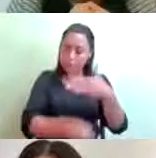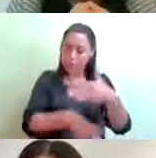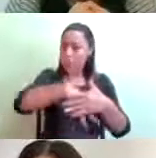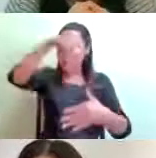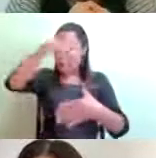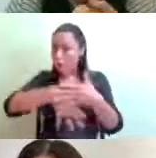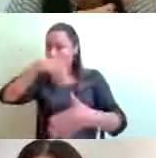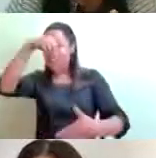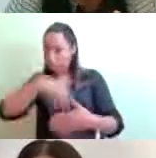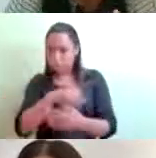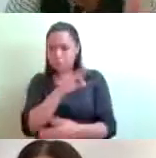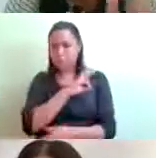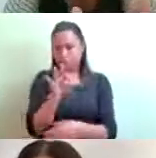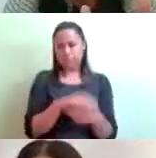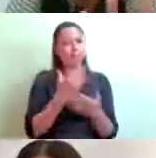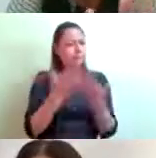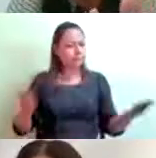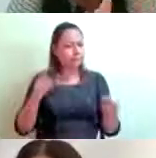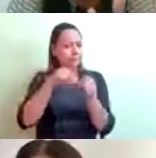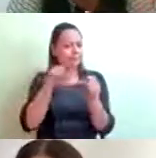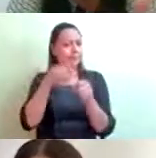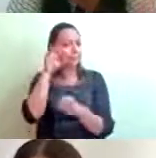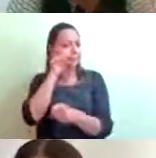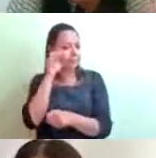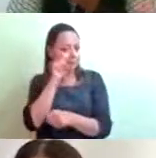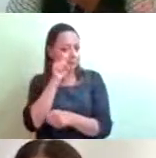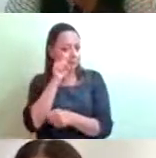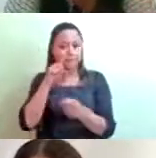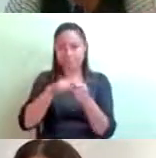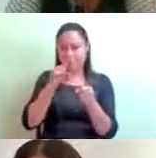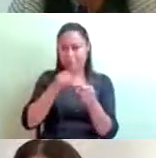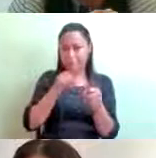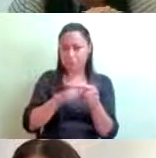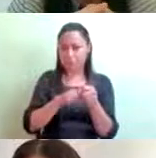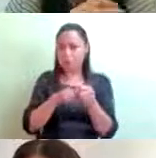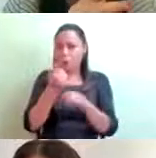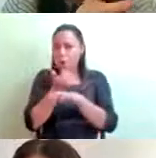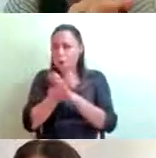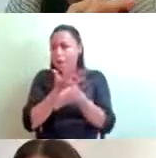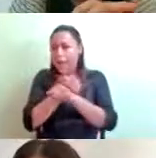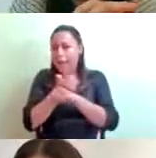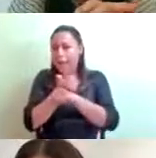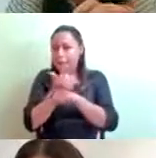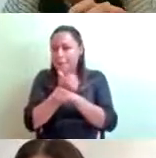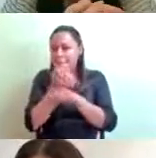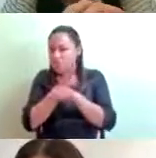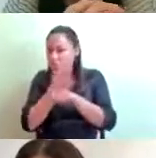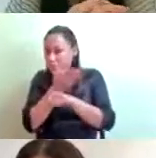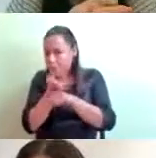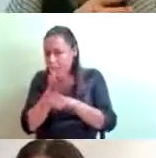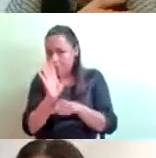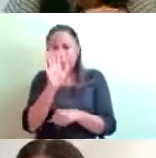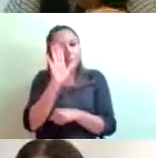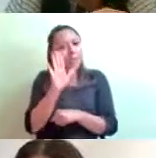el color naranja y el color crema en este mapa significa escasez